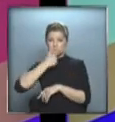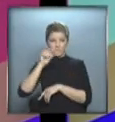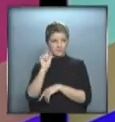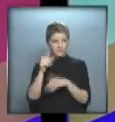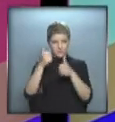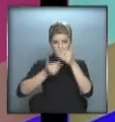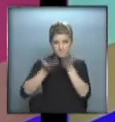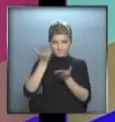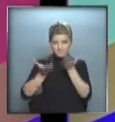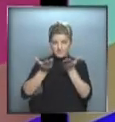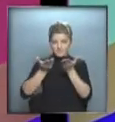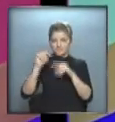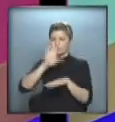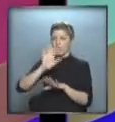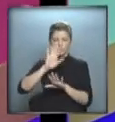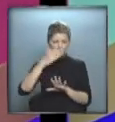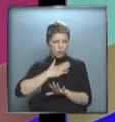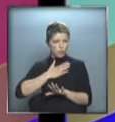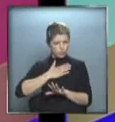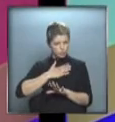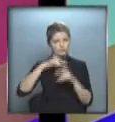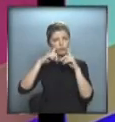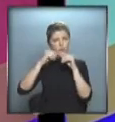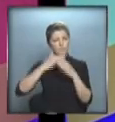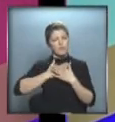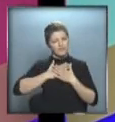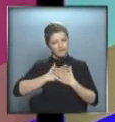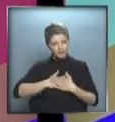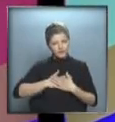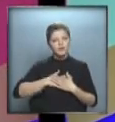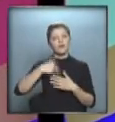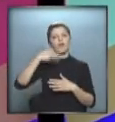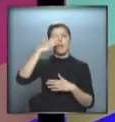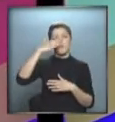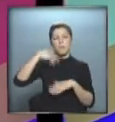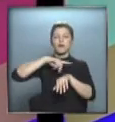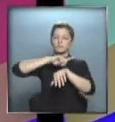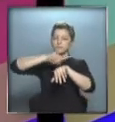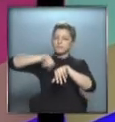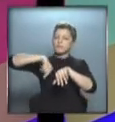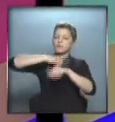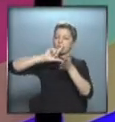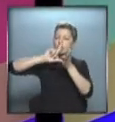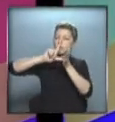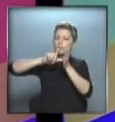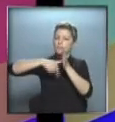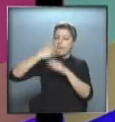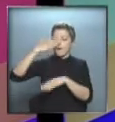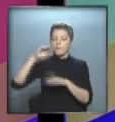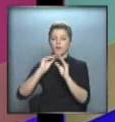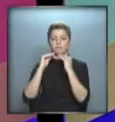Insisto, nosotros estamos tranquilos con nuestros números y las proyecciones tienen que dejar que las horas corran como para que se vea cuál es el resultado